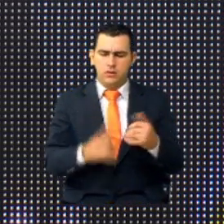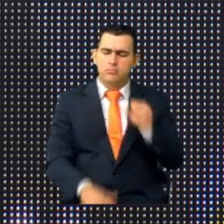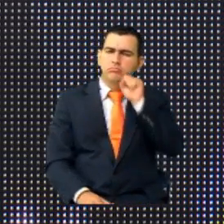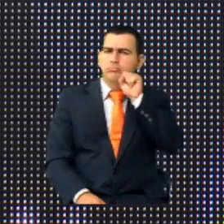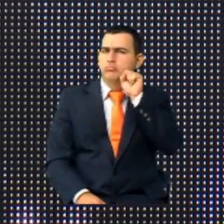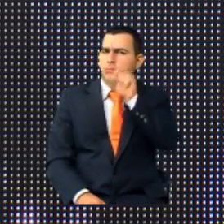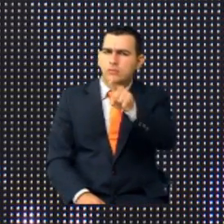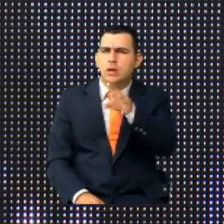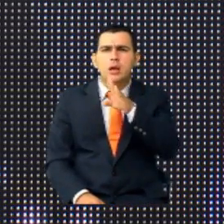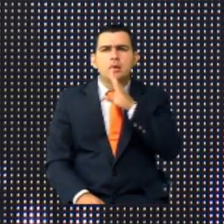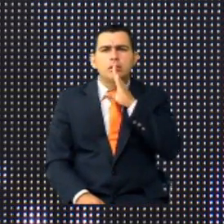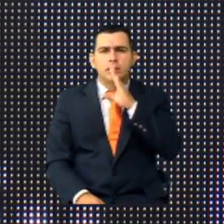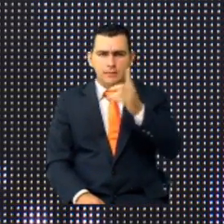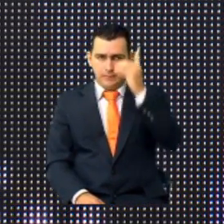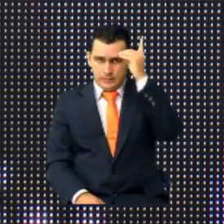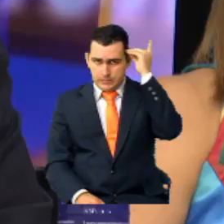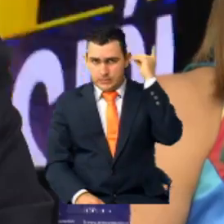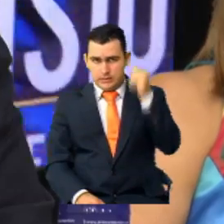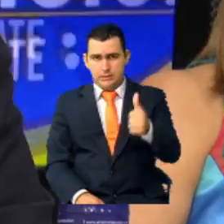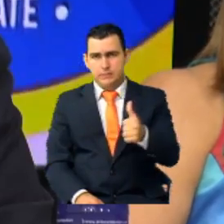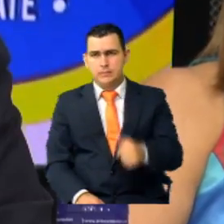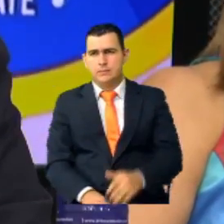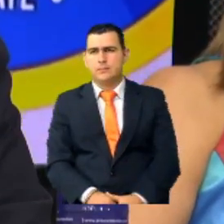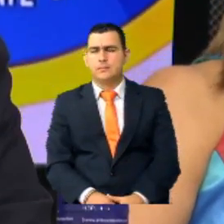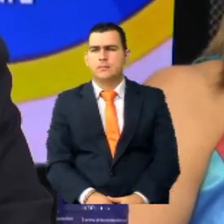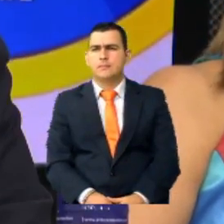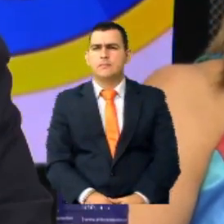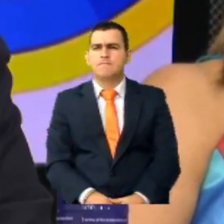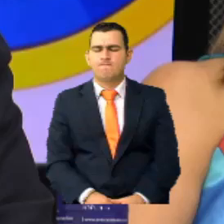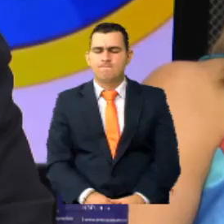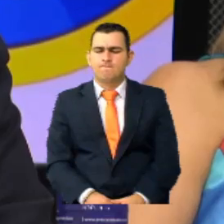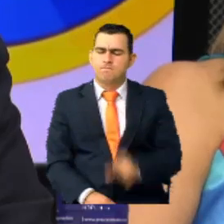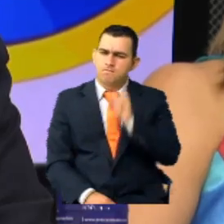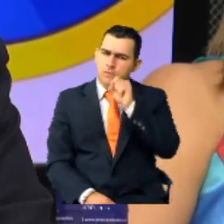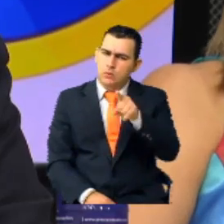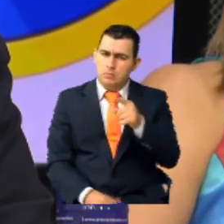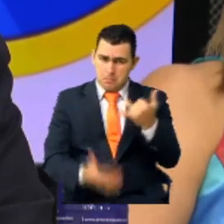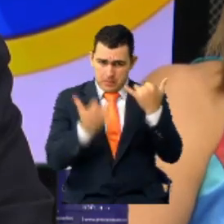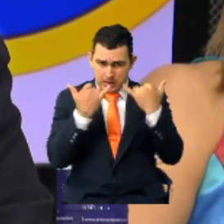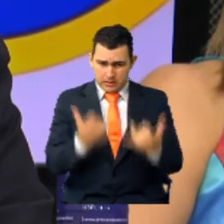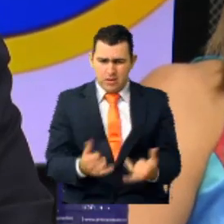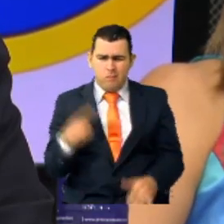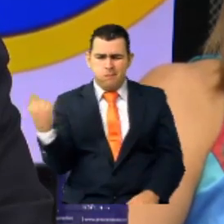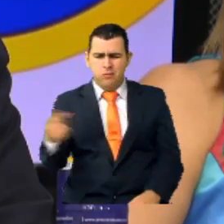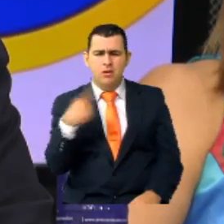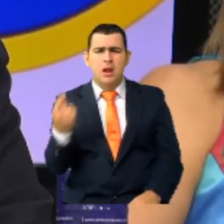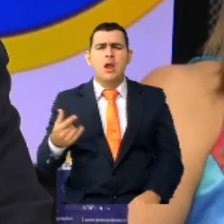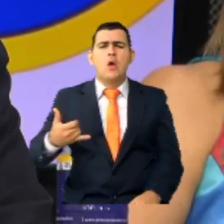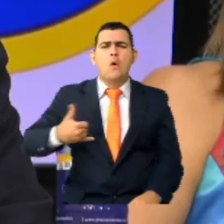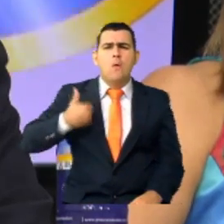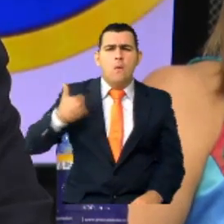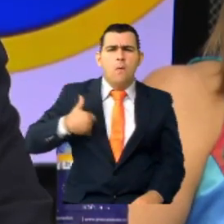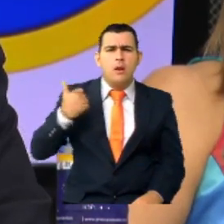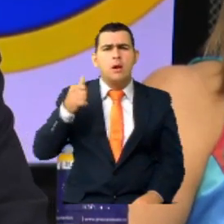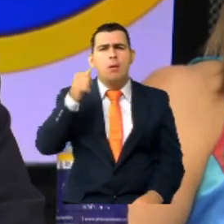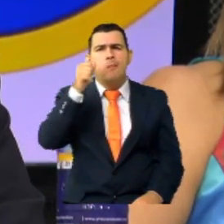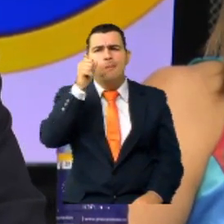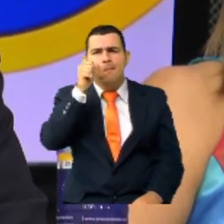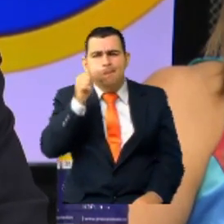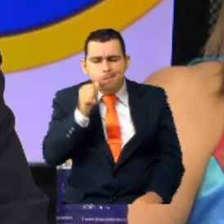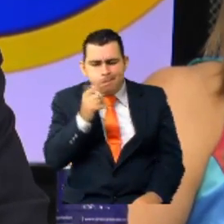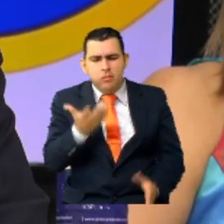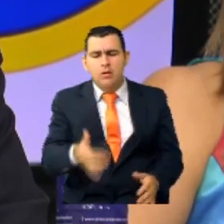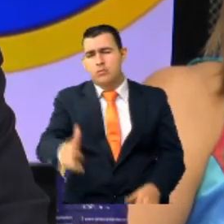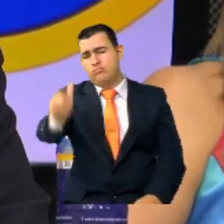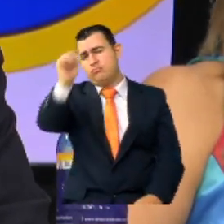pregunta al candidato Darío Echever. Candidato Darío, hay altos índices de embarazos en adolescentes, consumo de alcohol